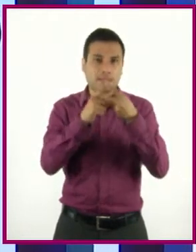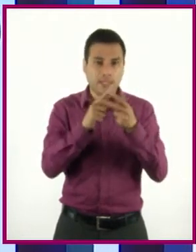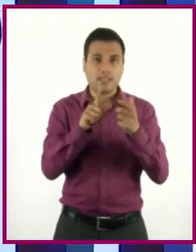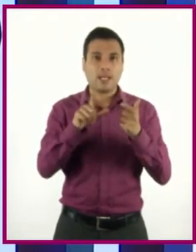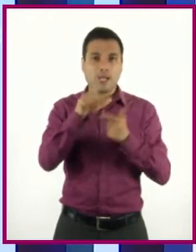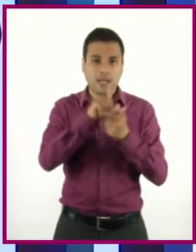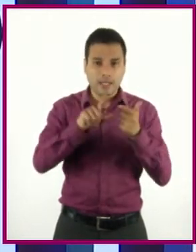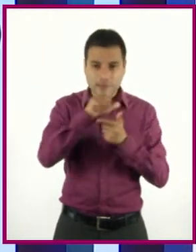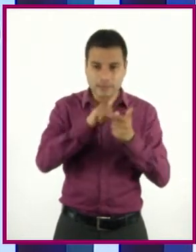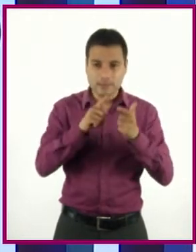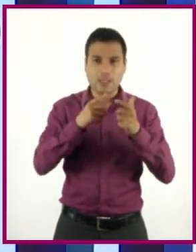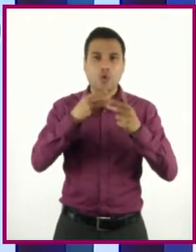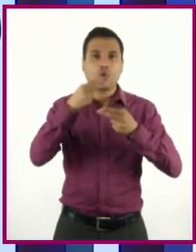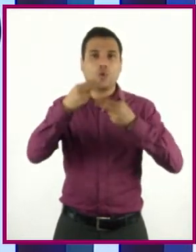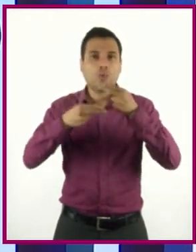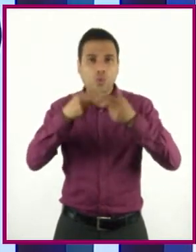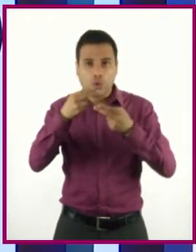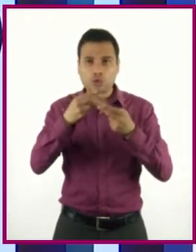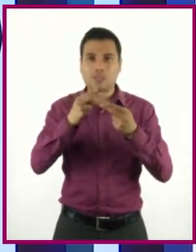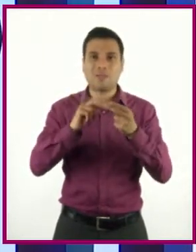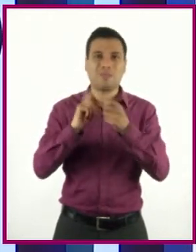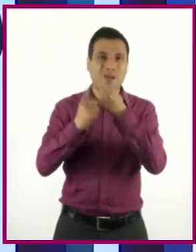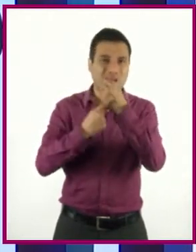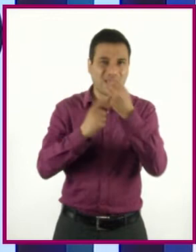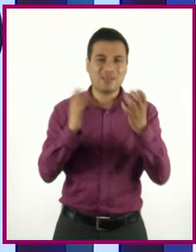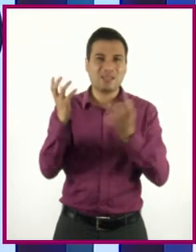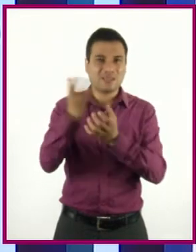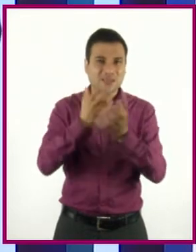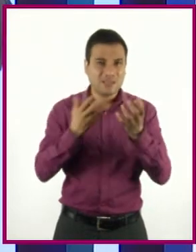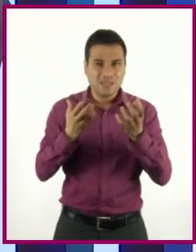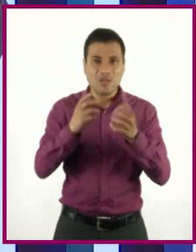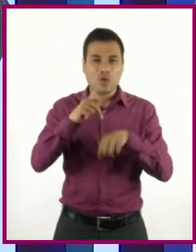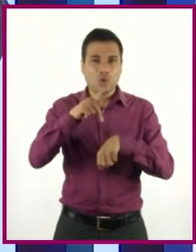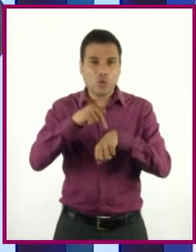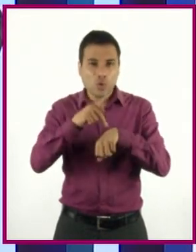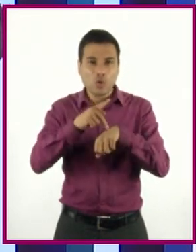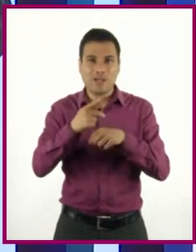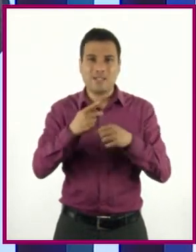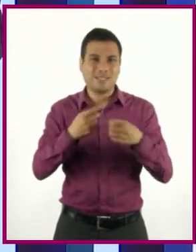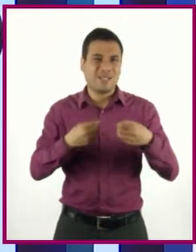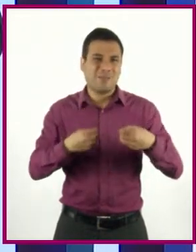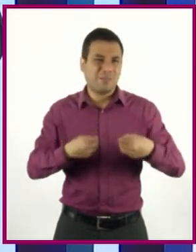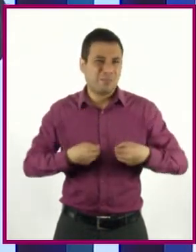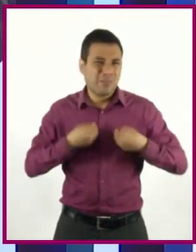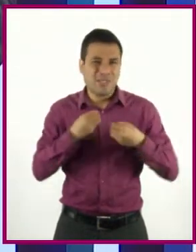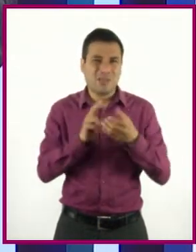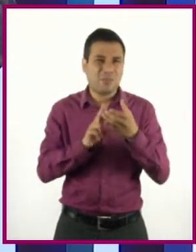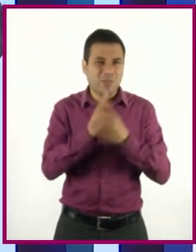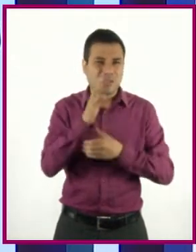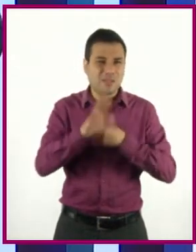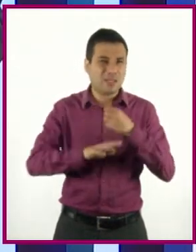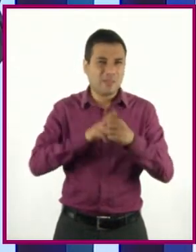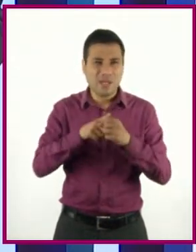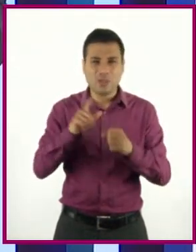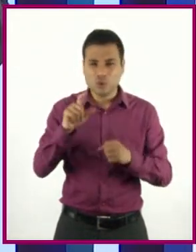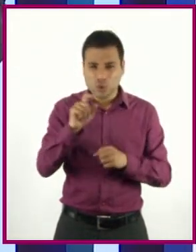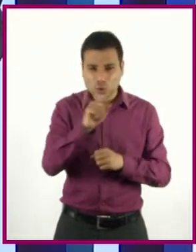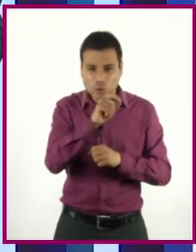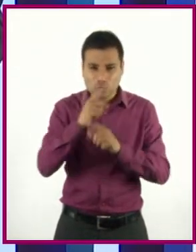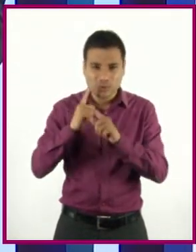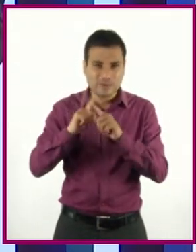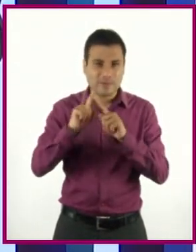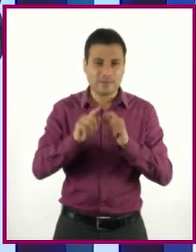galaxias, nebulosas, planetas, rocas, seres vivos. En fin, podríamos seguir,